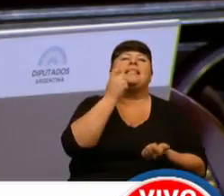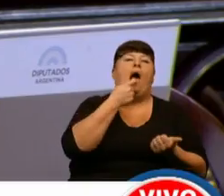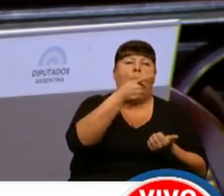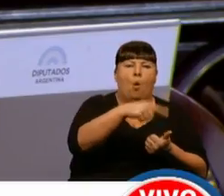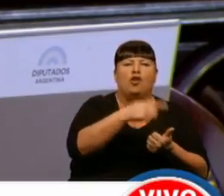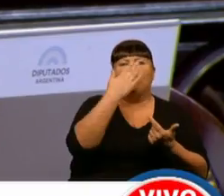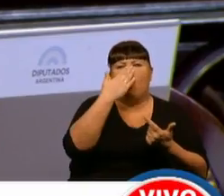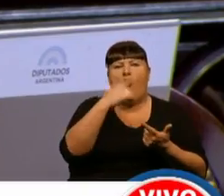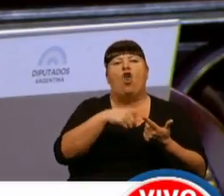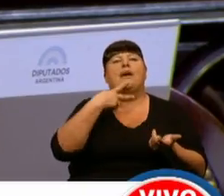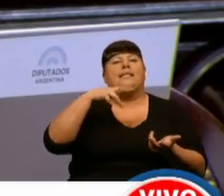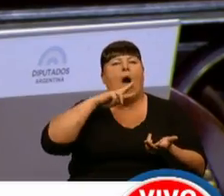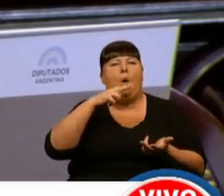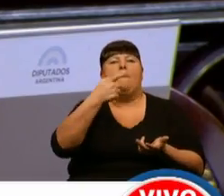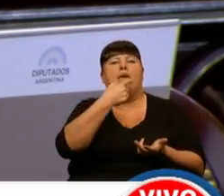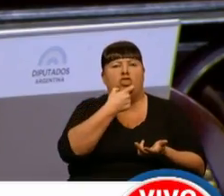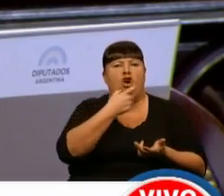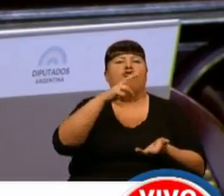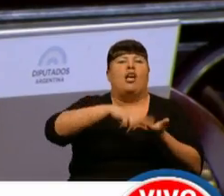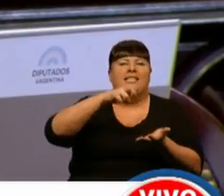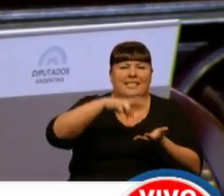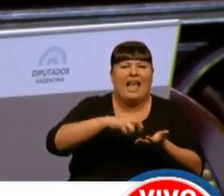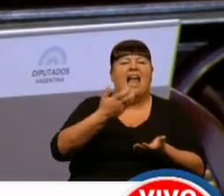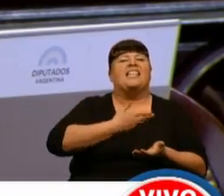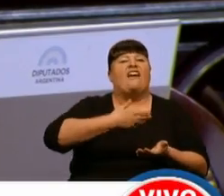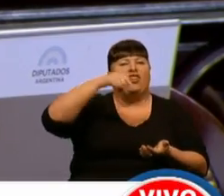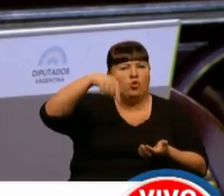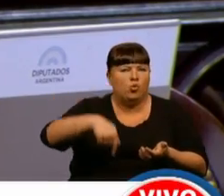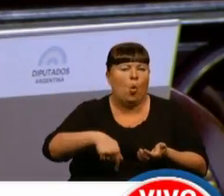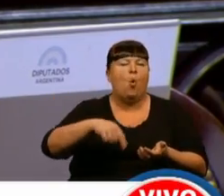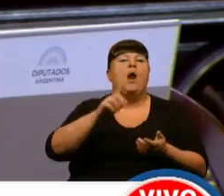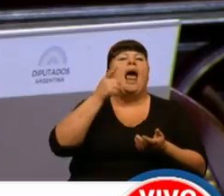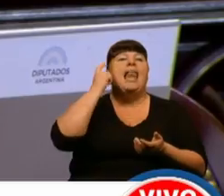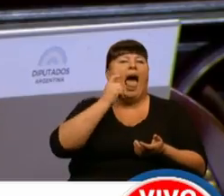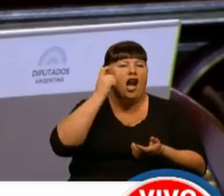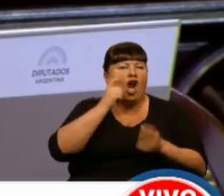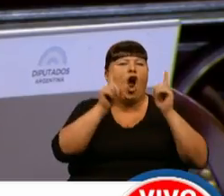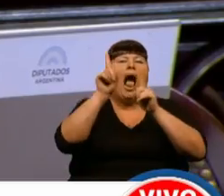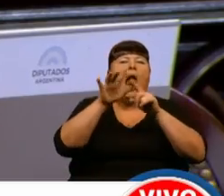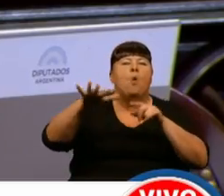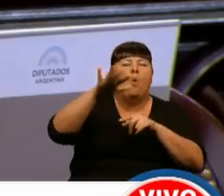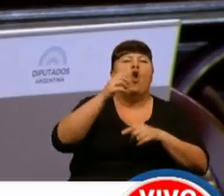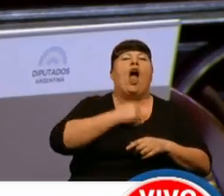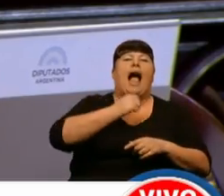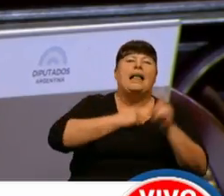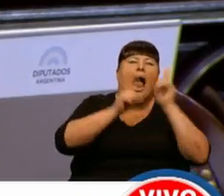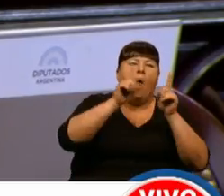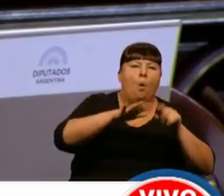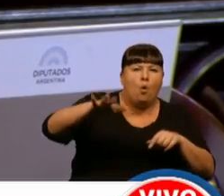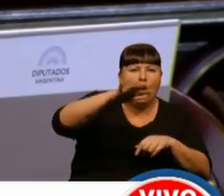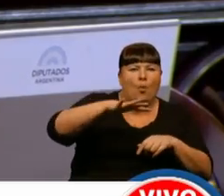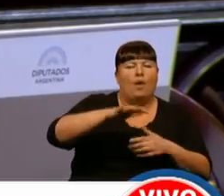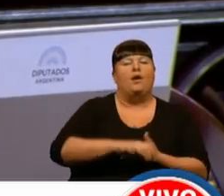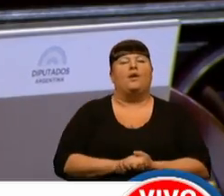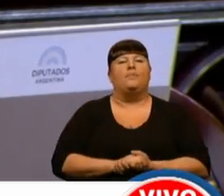córdoba san juan mendoza salta al sur de santa fe la rioja algunas localidades catamarca algunas localidades